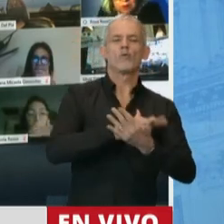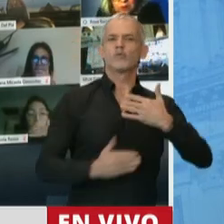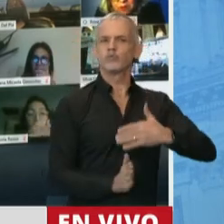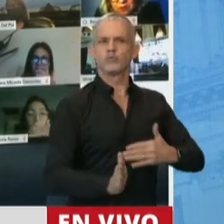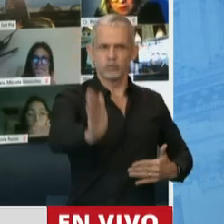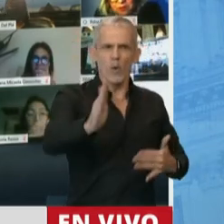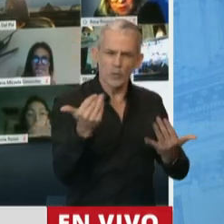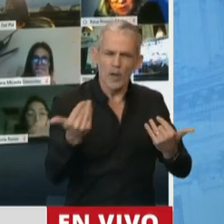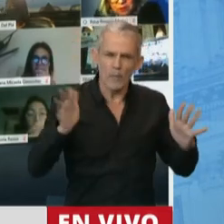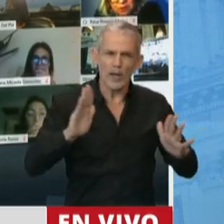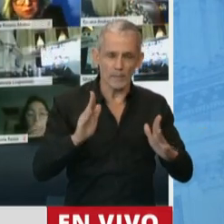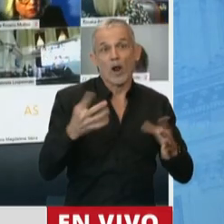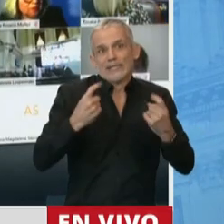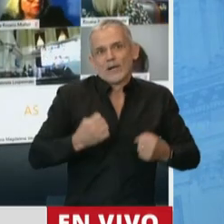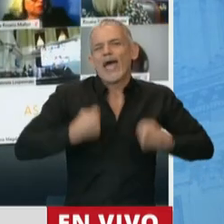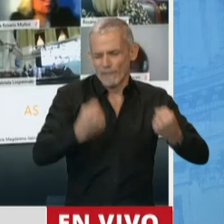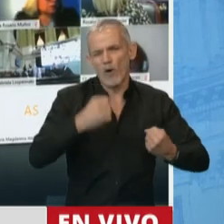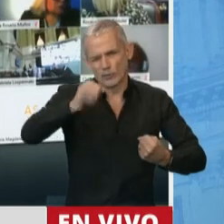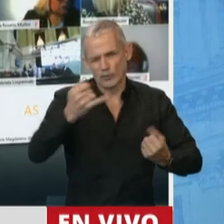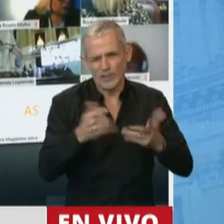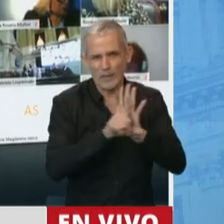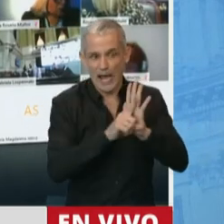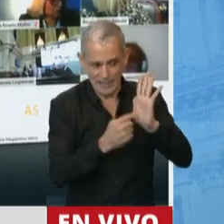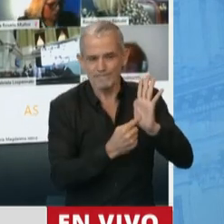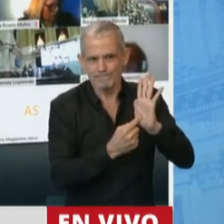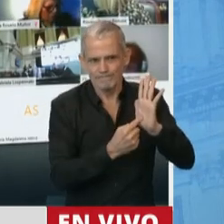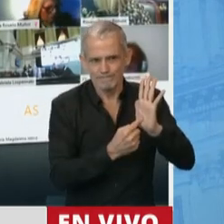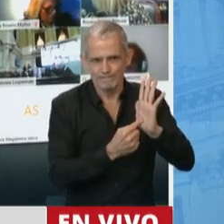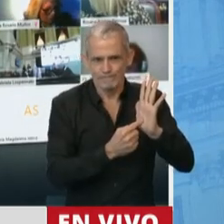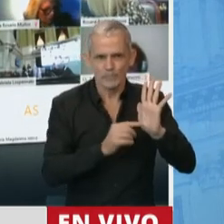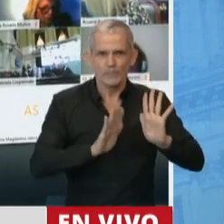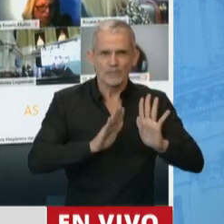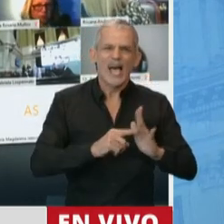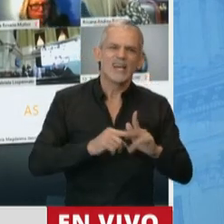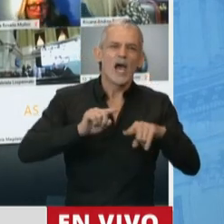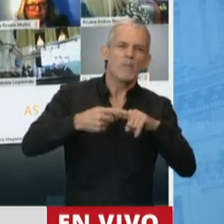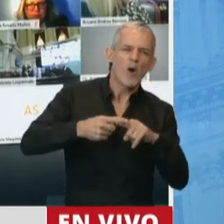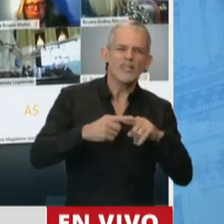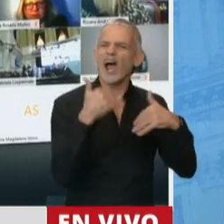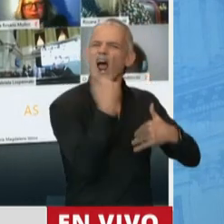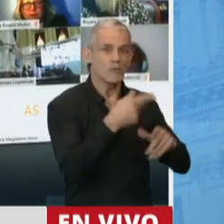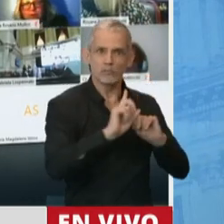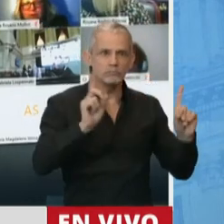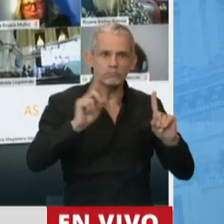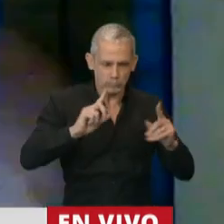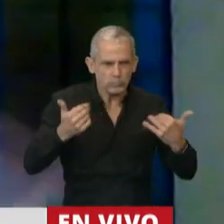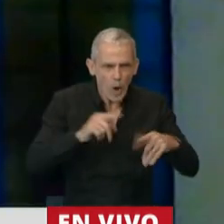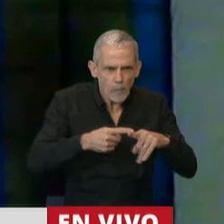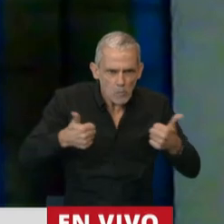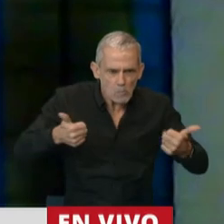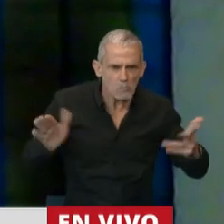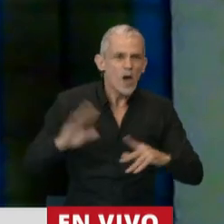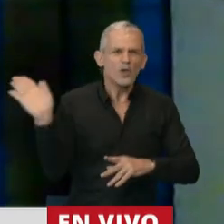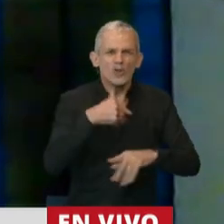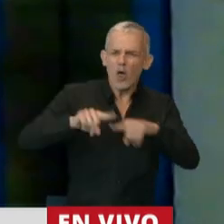requerir esforzarnos para este tipo de leyes. Es mentira que la política no sirve. Es mentira que todos